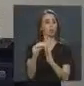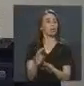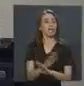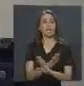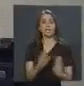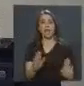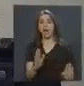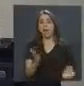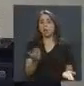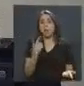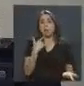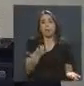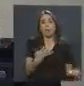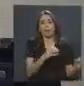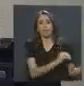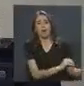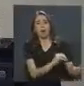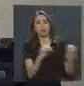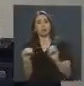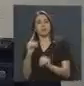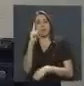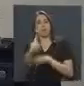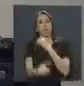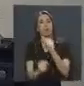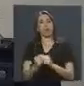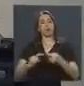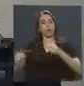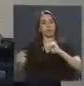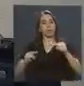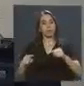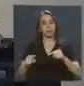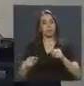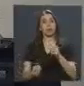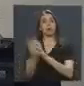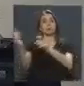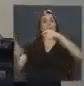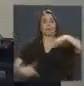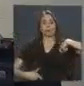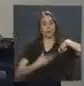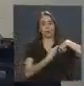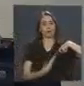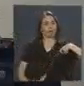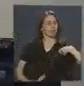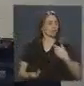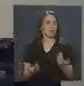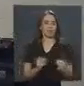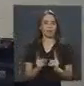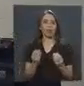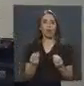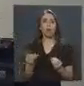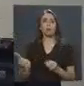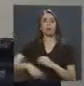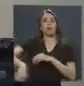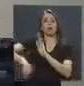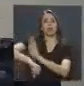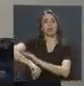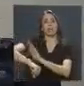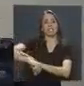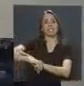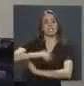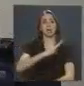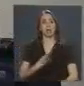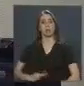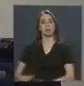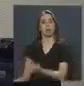que posterguemos en un año este debate, condenándolo a la buena voluntad de un nuevo gobierno. Nada merita, como quisiera la derecha que respalda a Piñera,